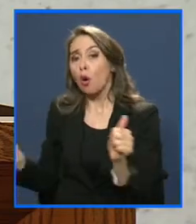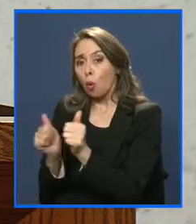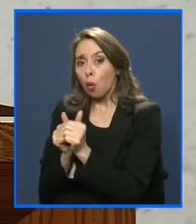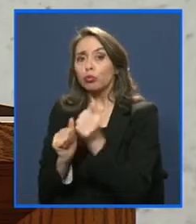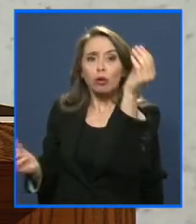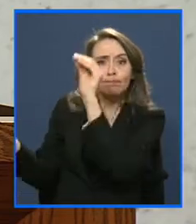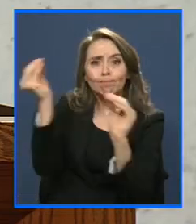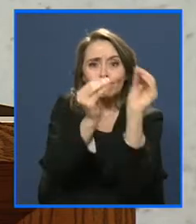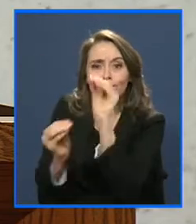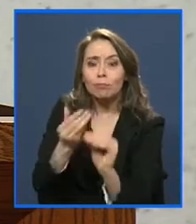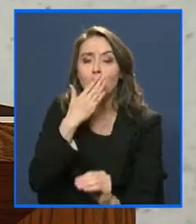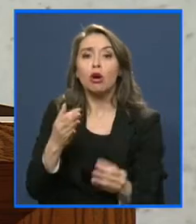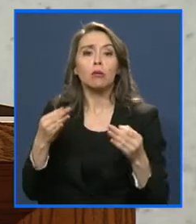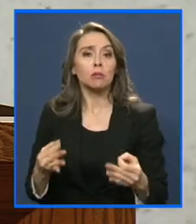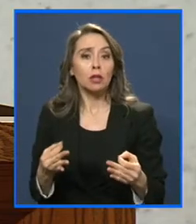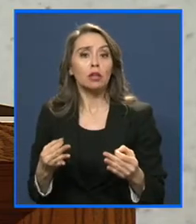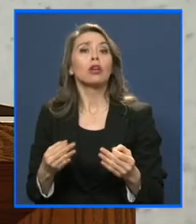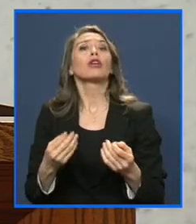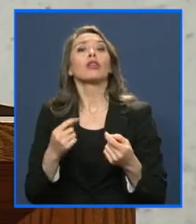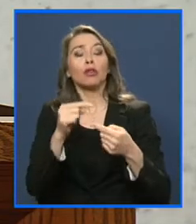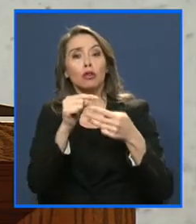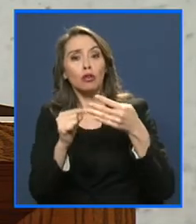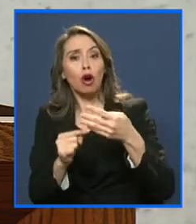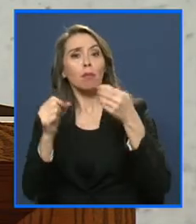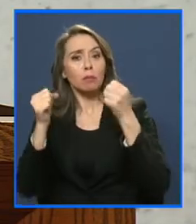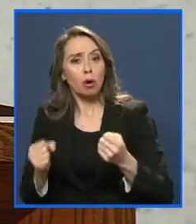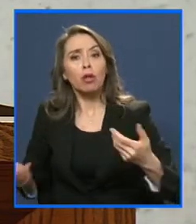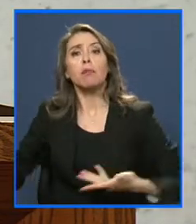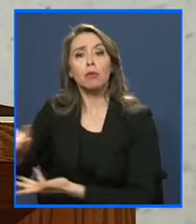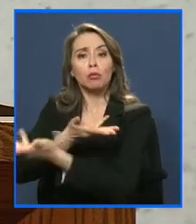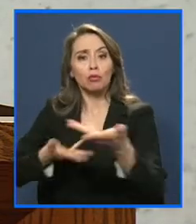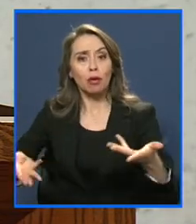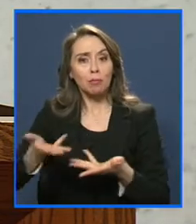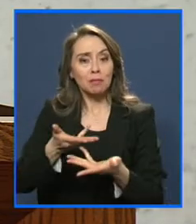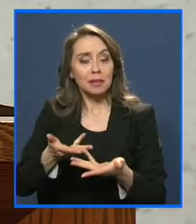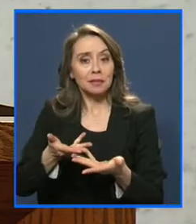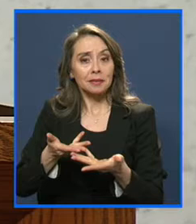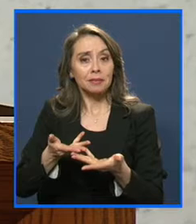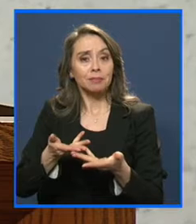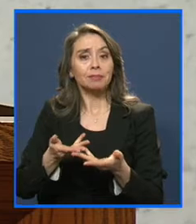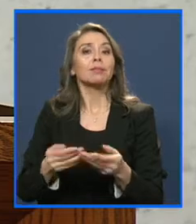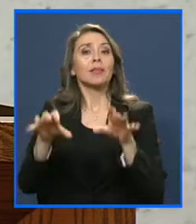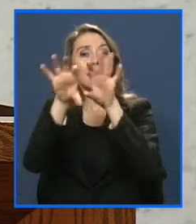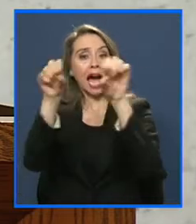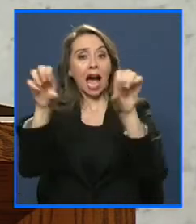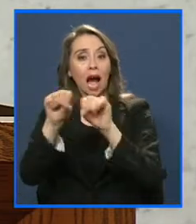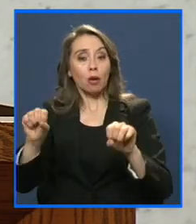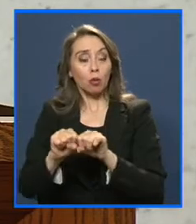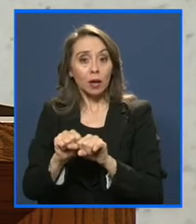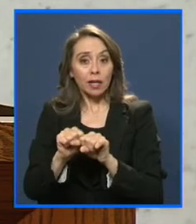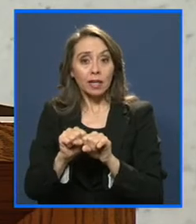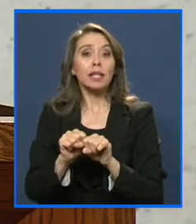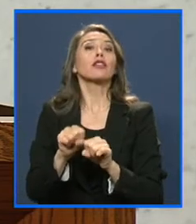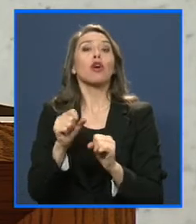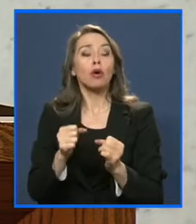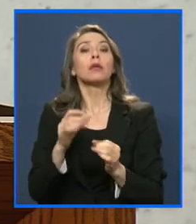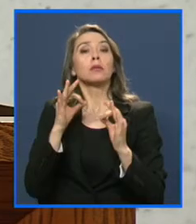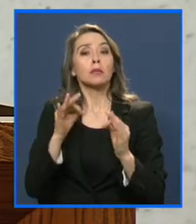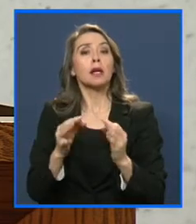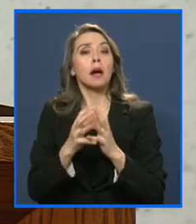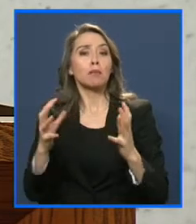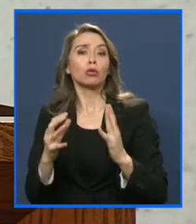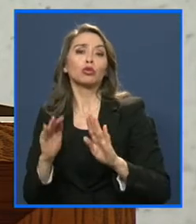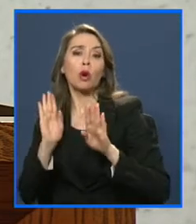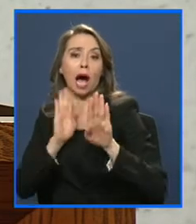hecho así debe ocurrir con el concurso y capacidad compartida por los demás los acuerdos que duran son los que conllevan amplios